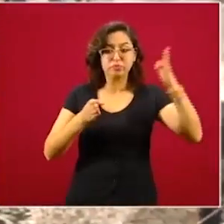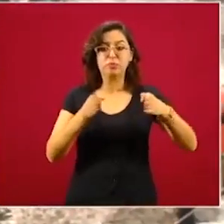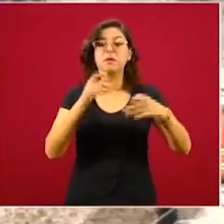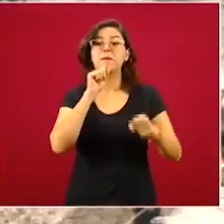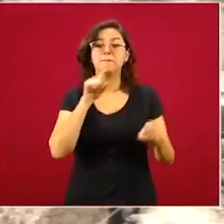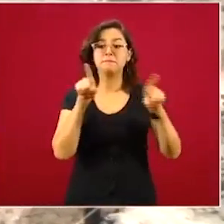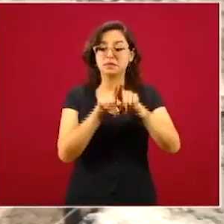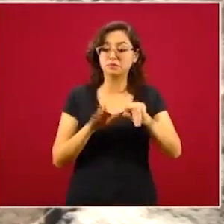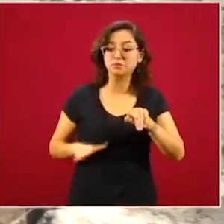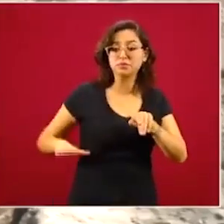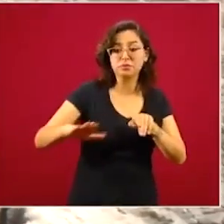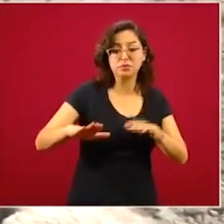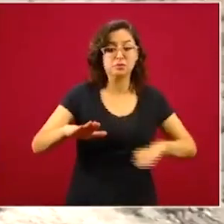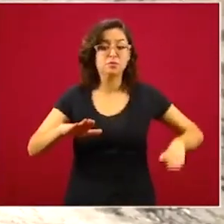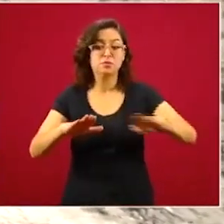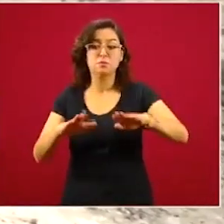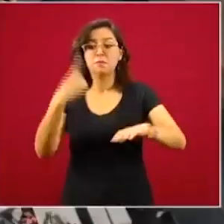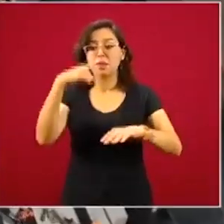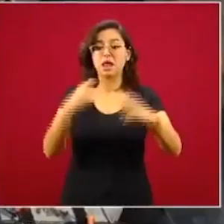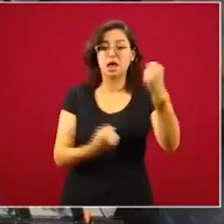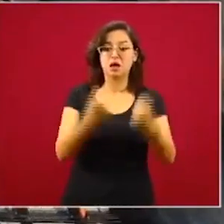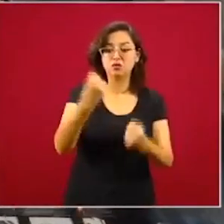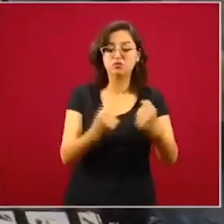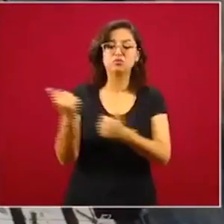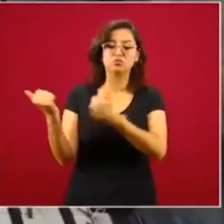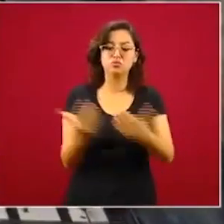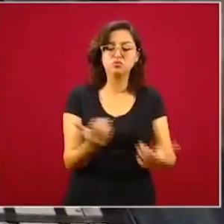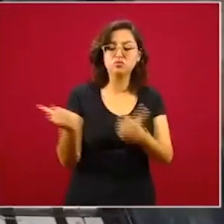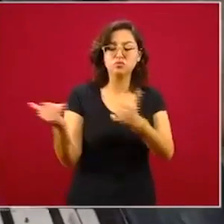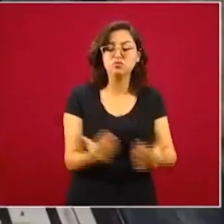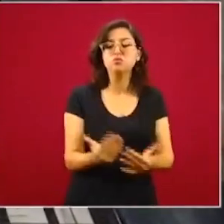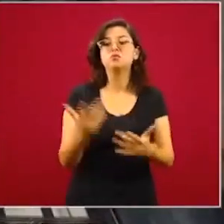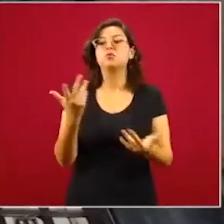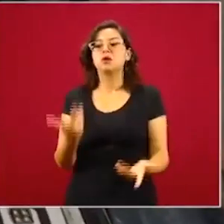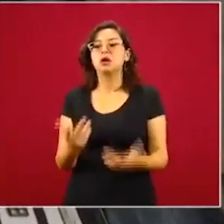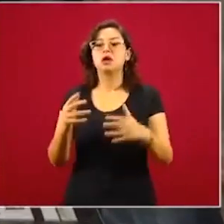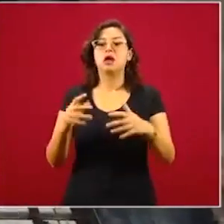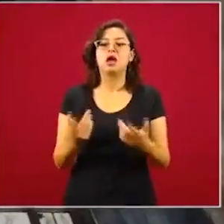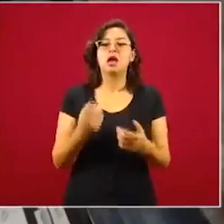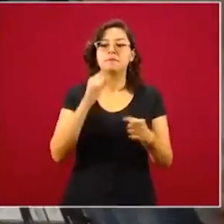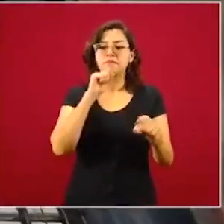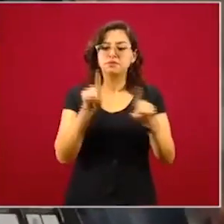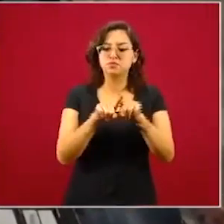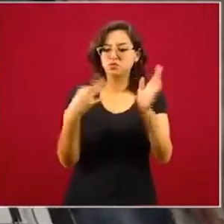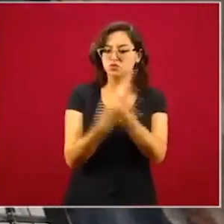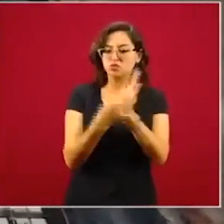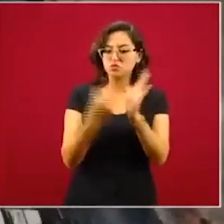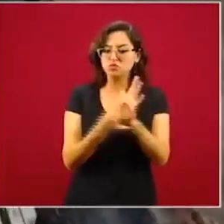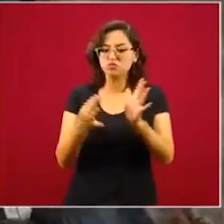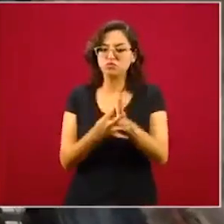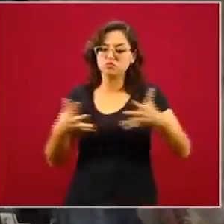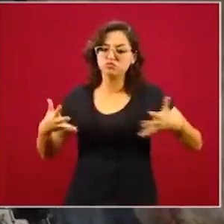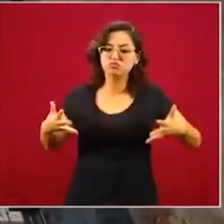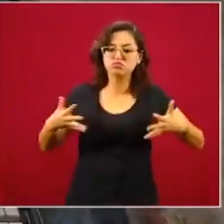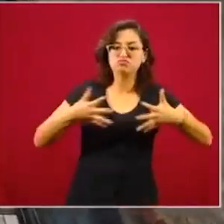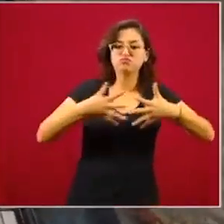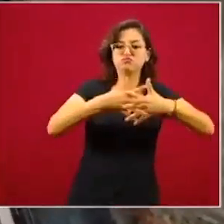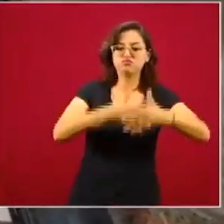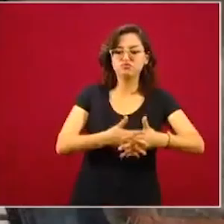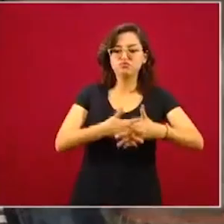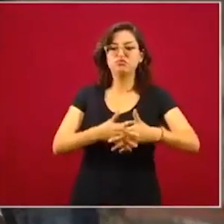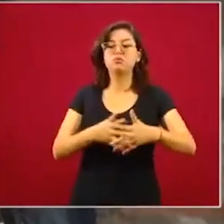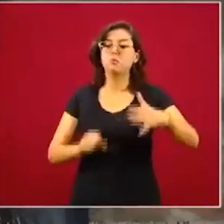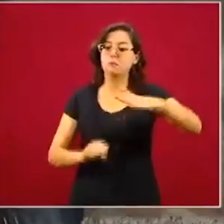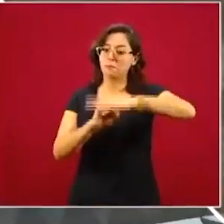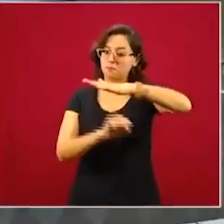vehicular, acarreo de material de excavación, colado, ranuras de coronas y armado de acero para contratraves principales y